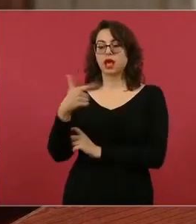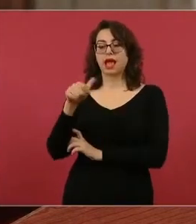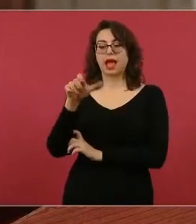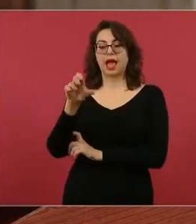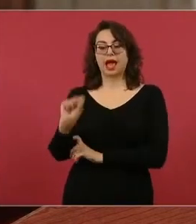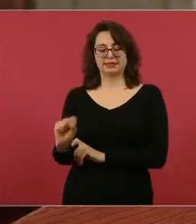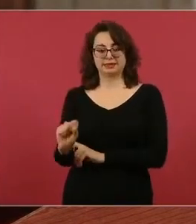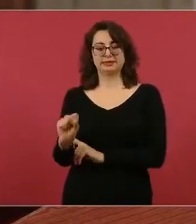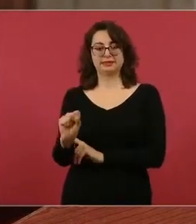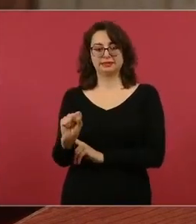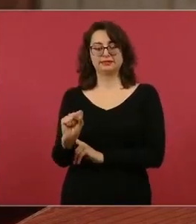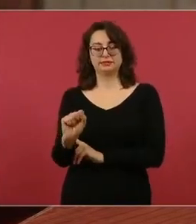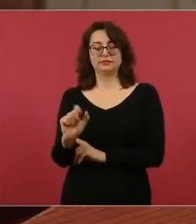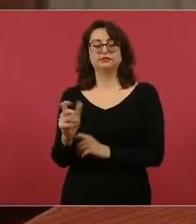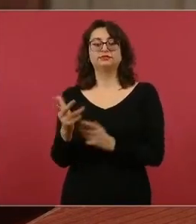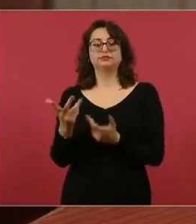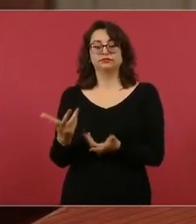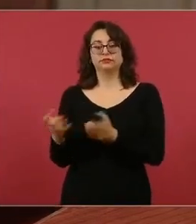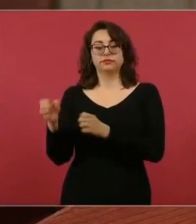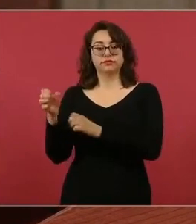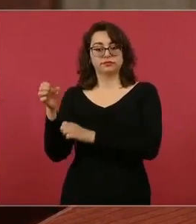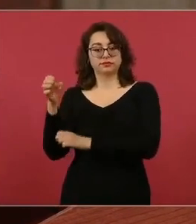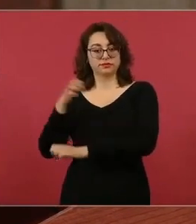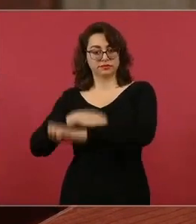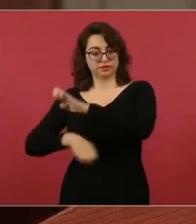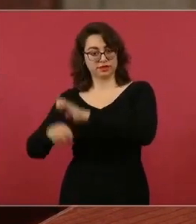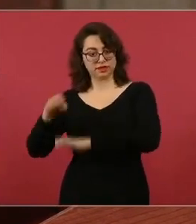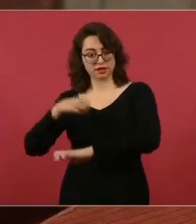una sociedad entre una empresa